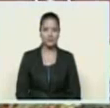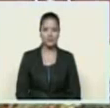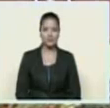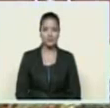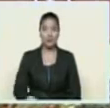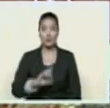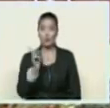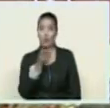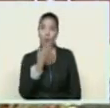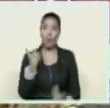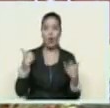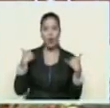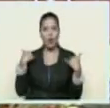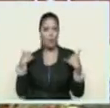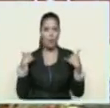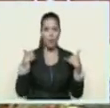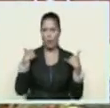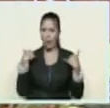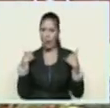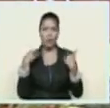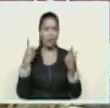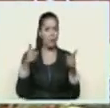y la moda y la música